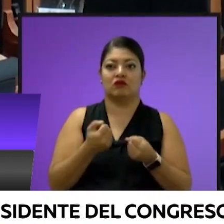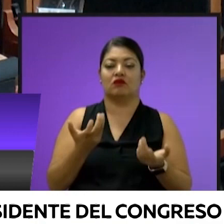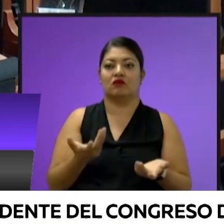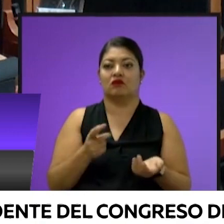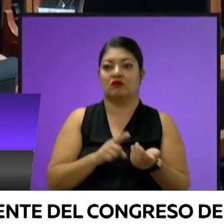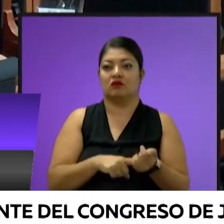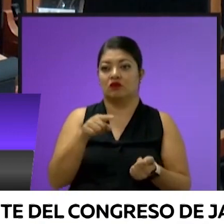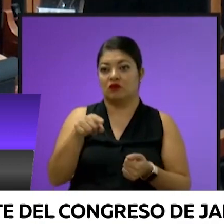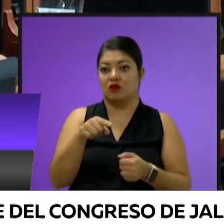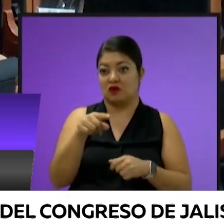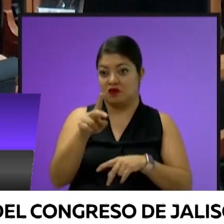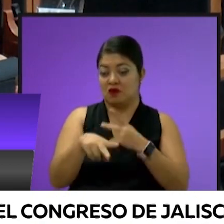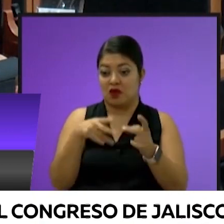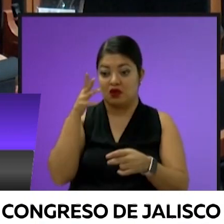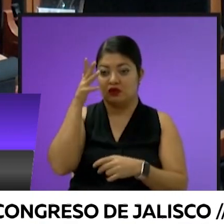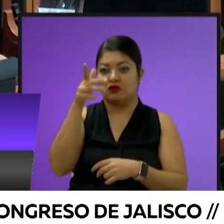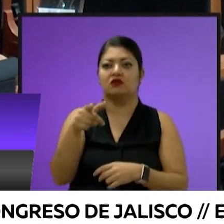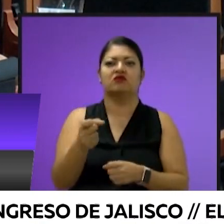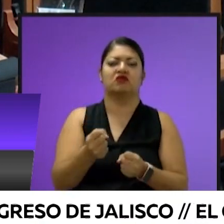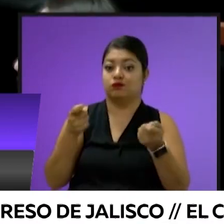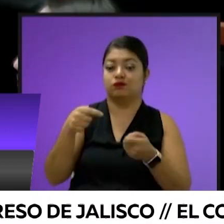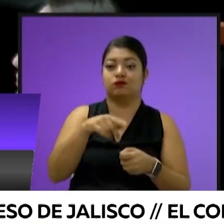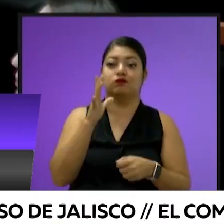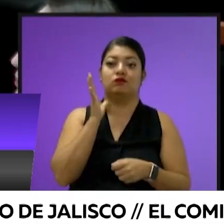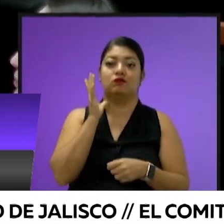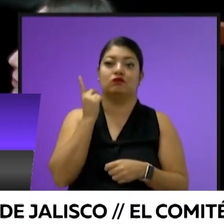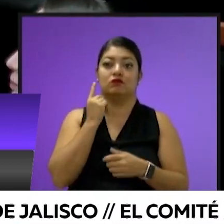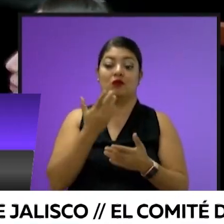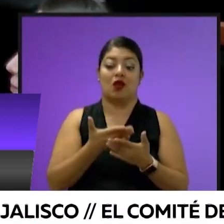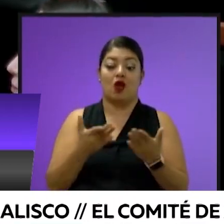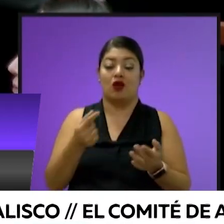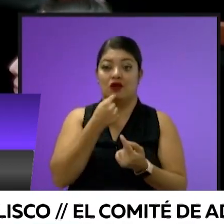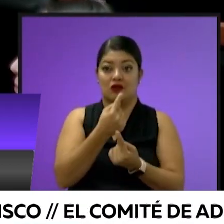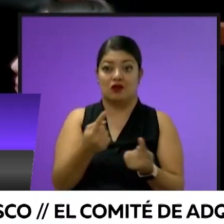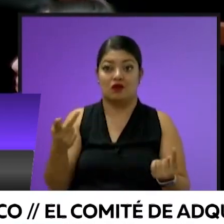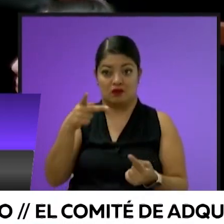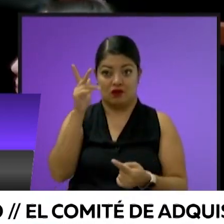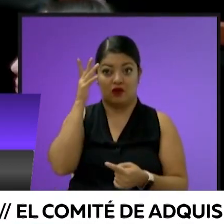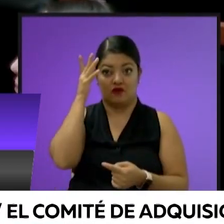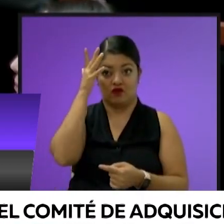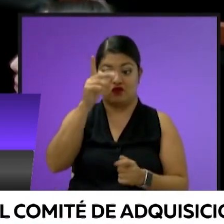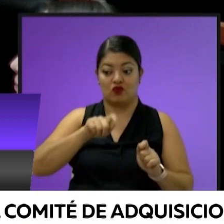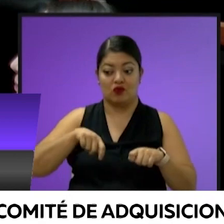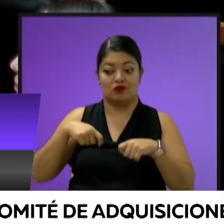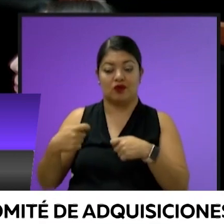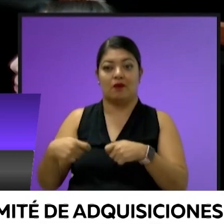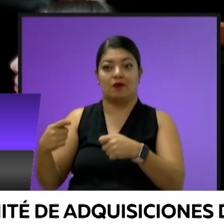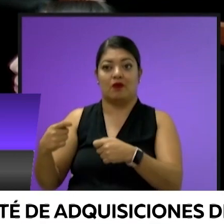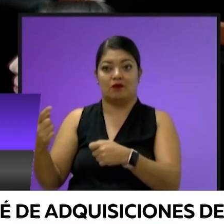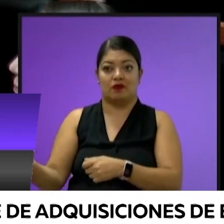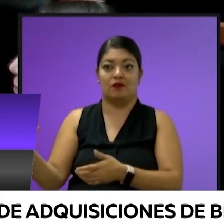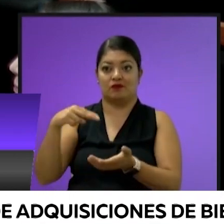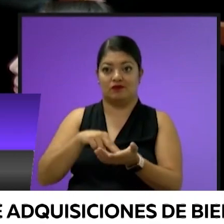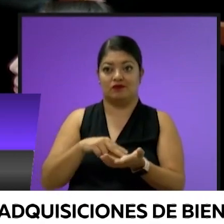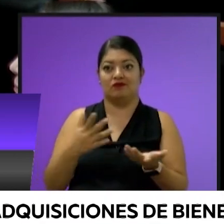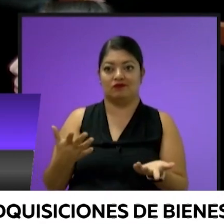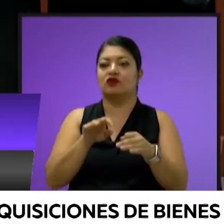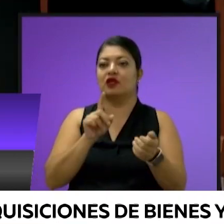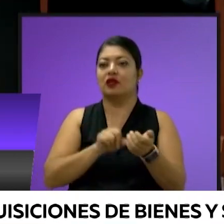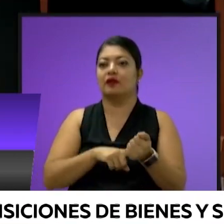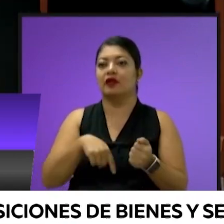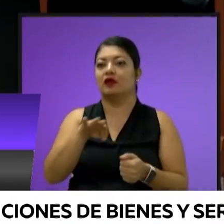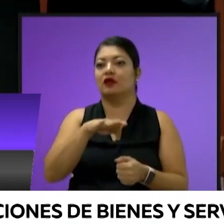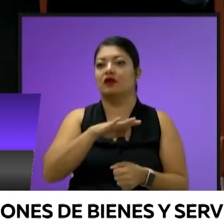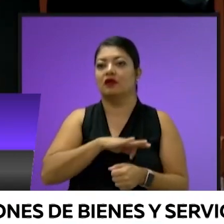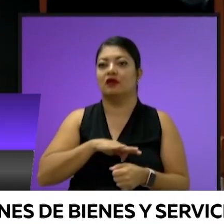armonizaron en comisiones y se aprobaron en el Pleno previo razonamiento. Entre ellas, y por señalar solo algunas, la Ley del Sistema Integral de Cuidados,